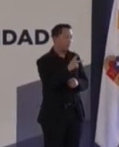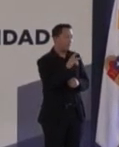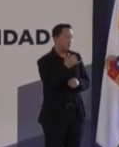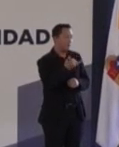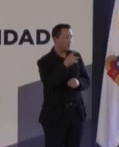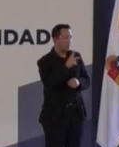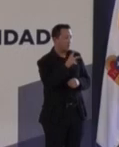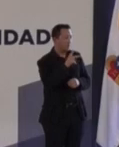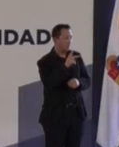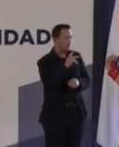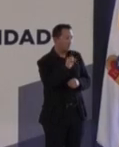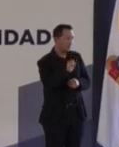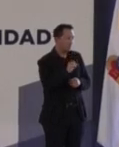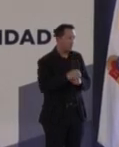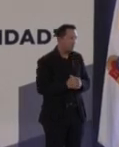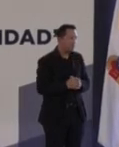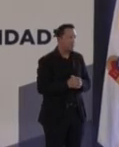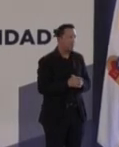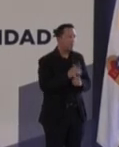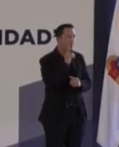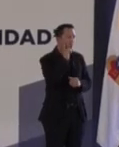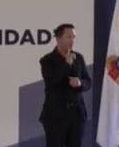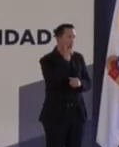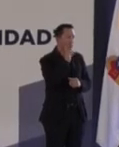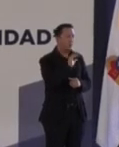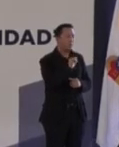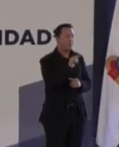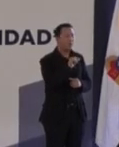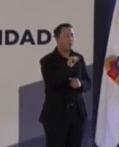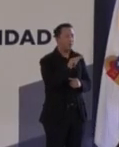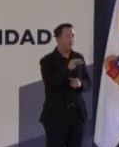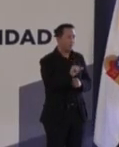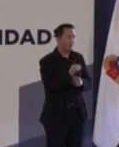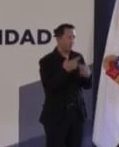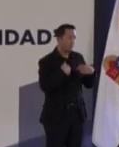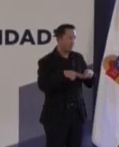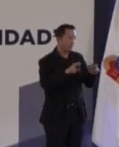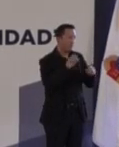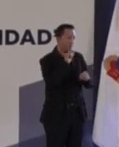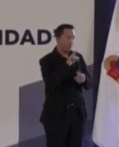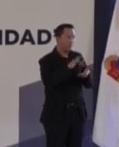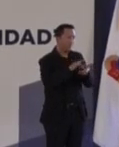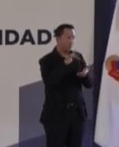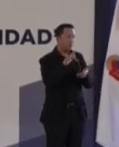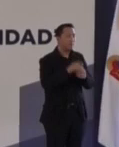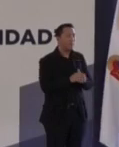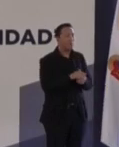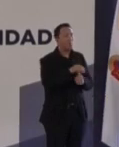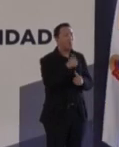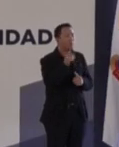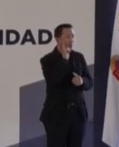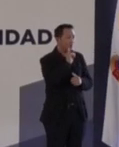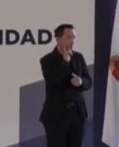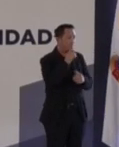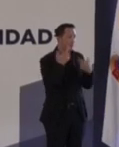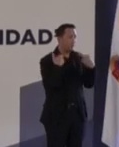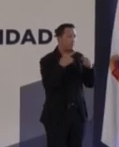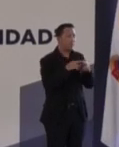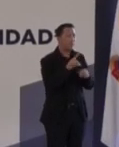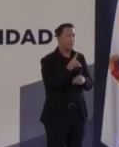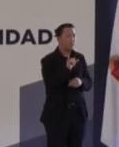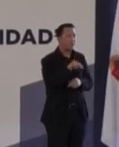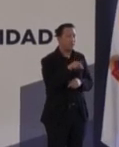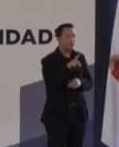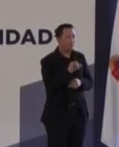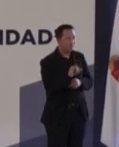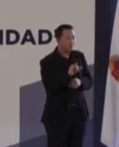Catalina Sarbelia Portillo Navarro, a la maestra Landy Esther Ortega Ceballos, directora